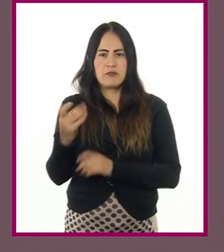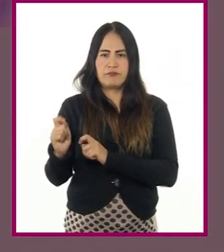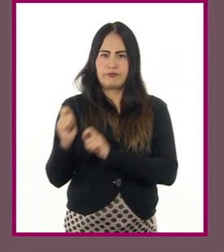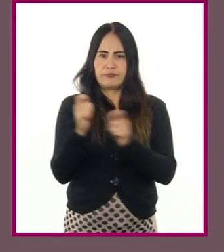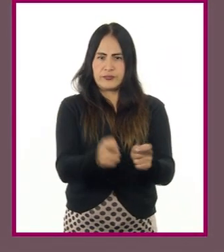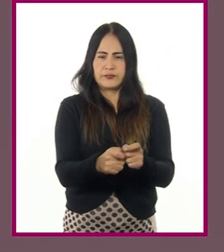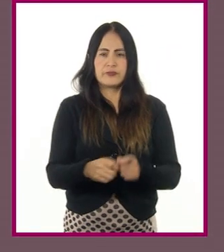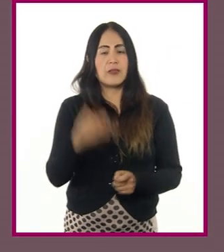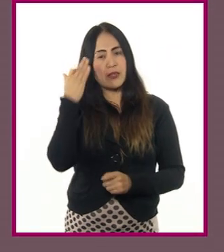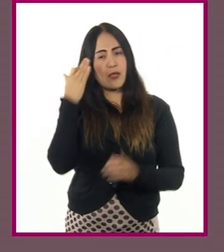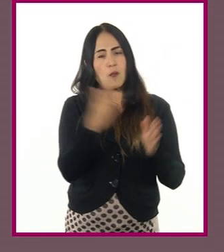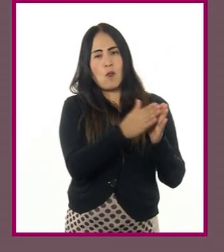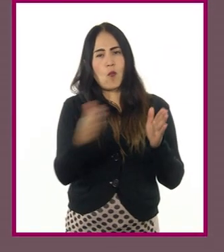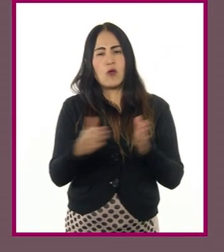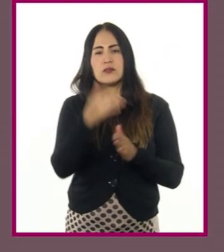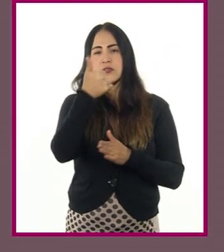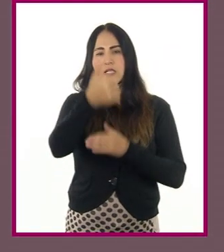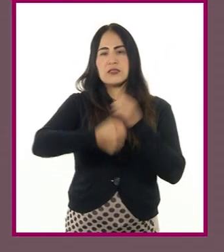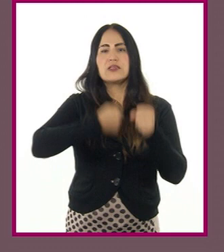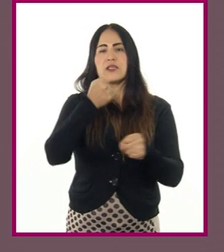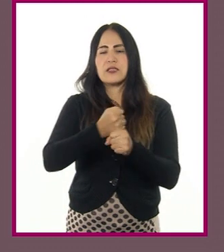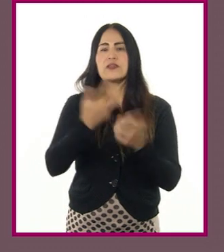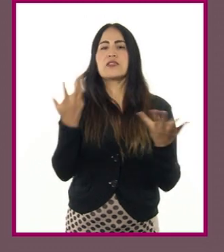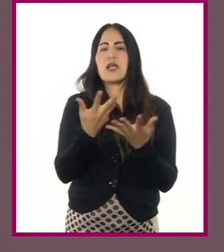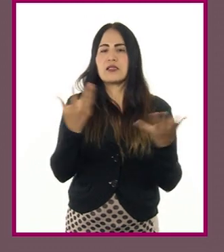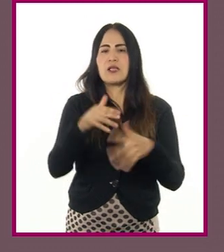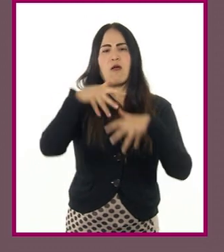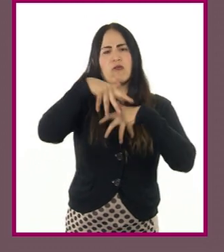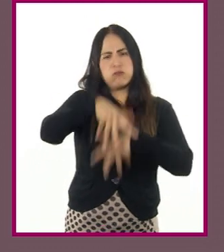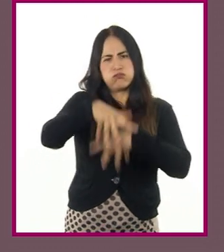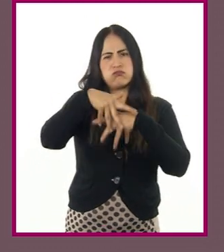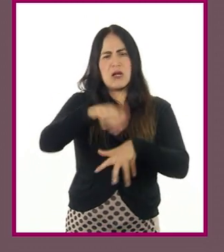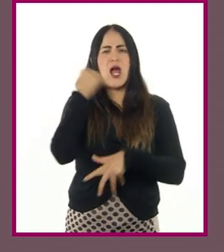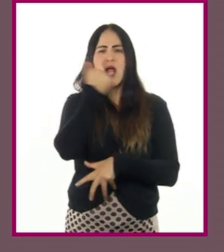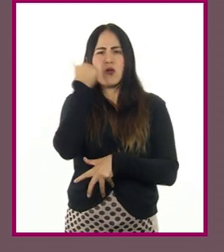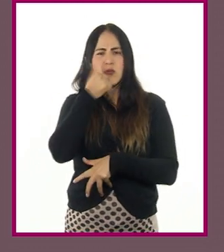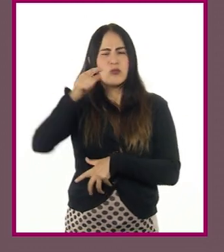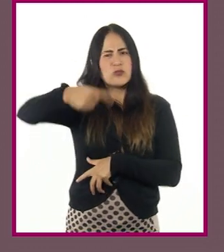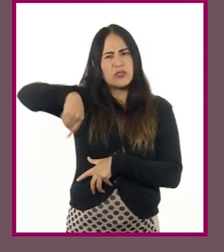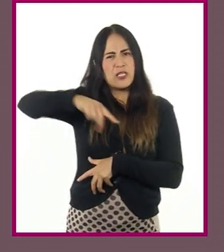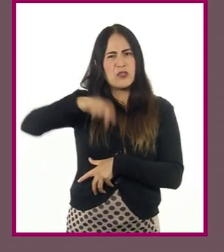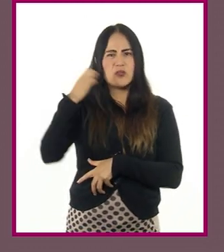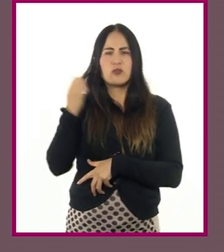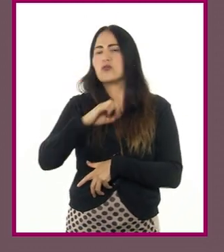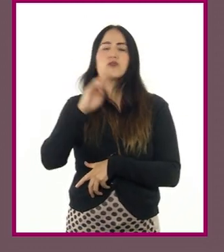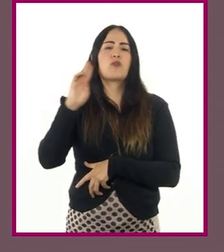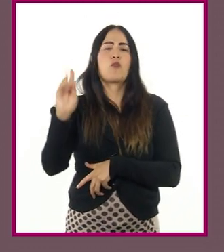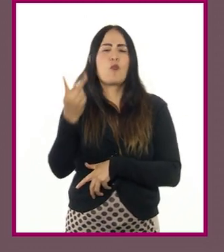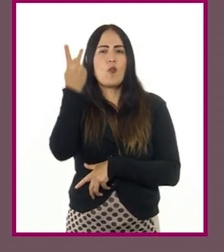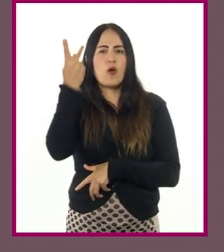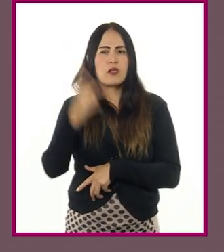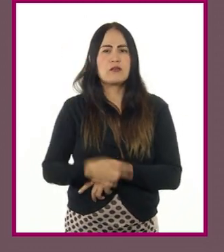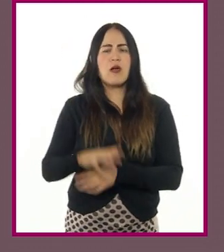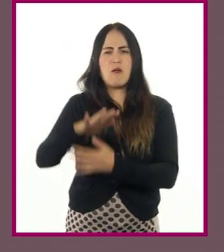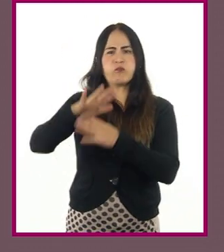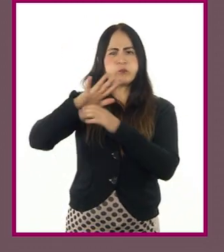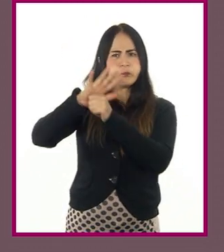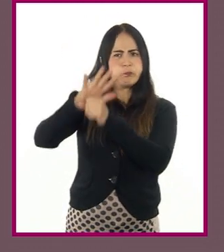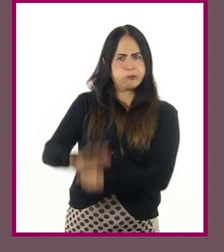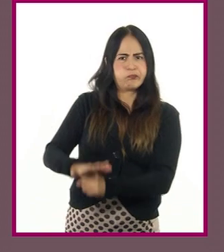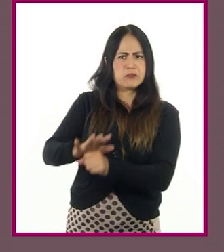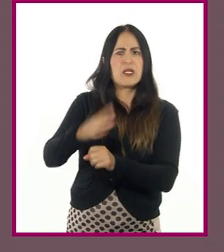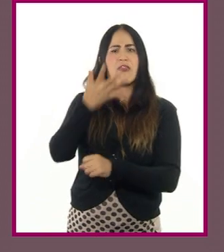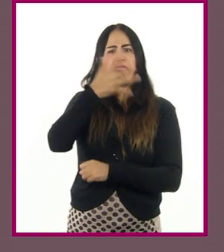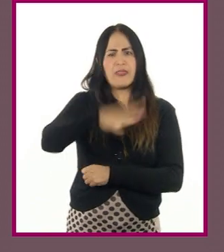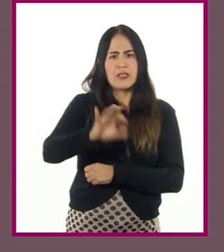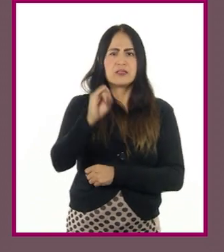En ese sexenio se realizó otra manifestación de estudiantes del Instituto Politécnico Nacional que fue reprimida el 10 de junio